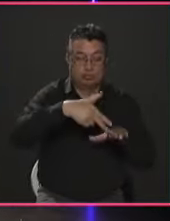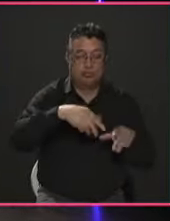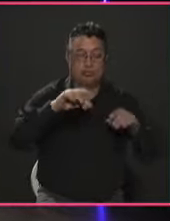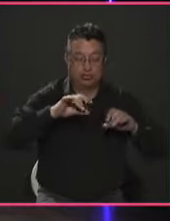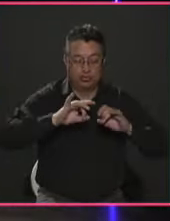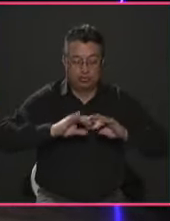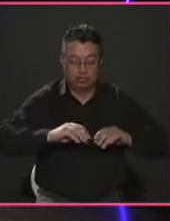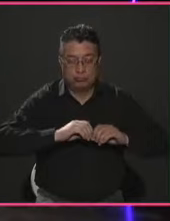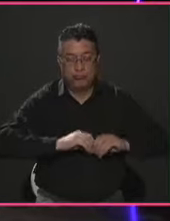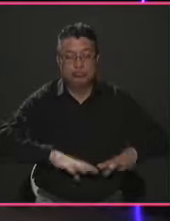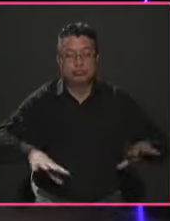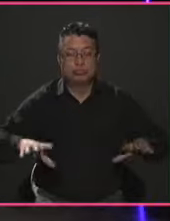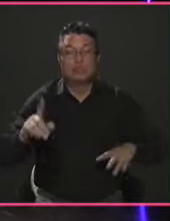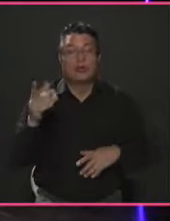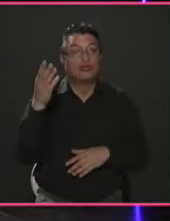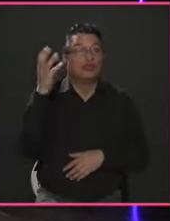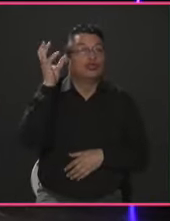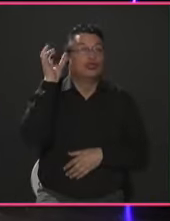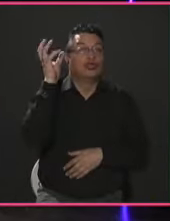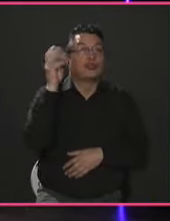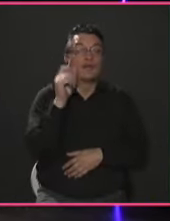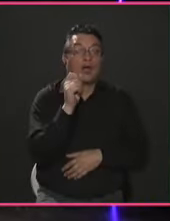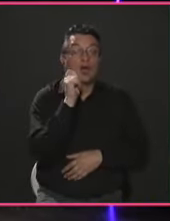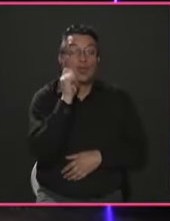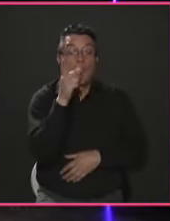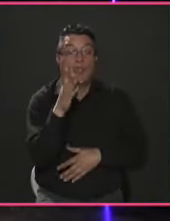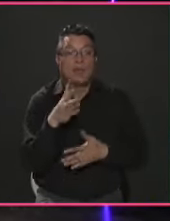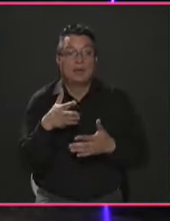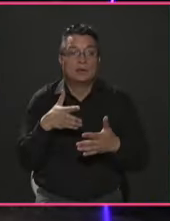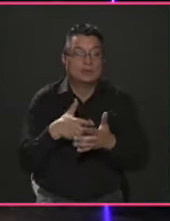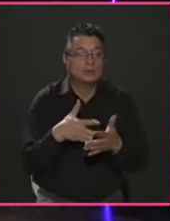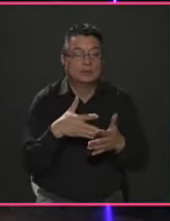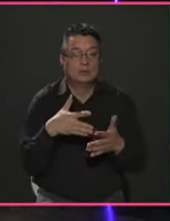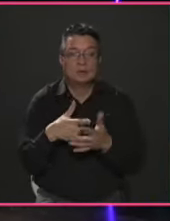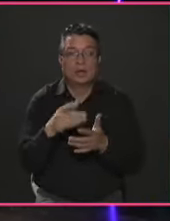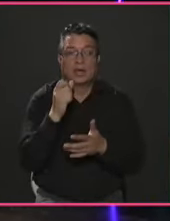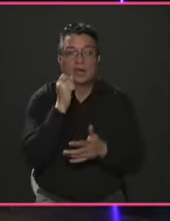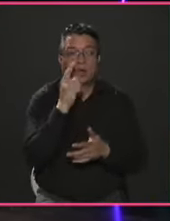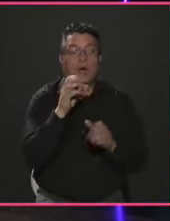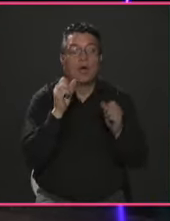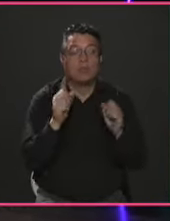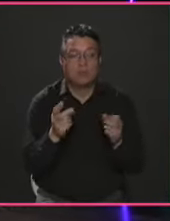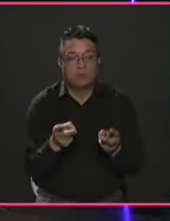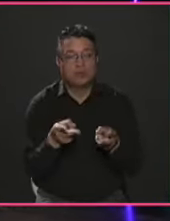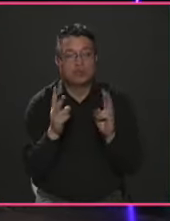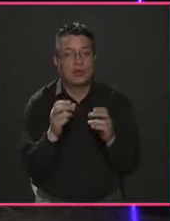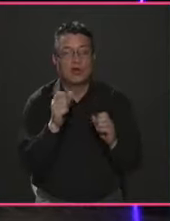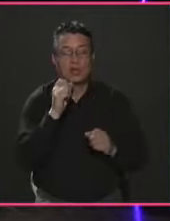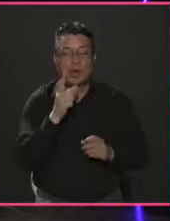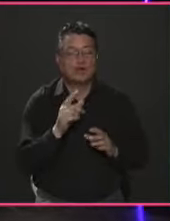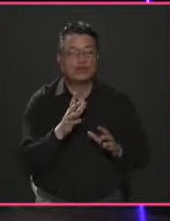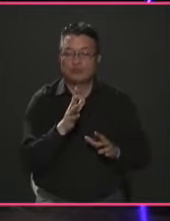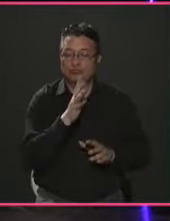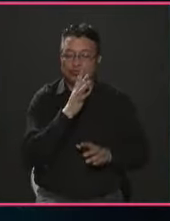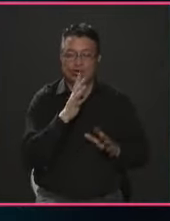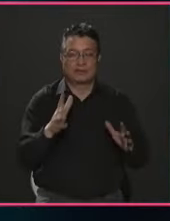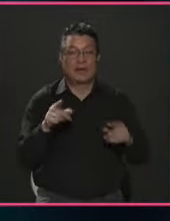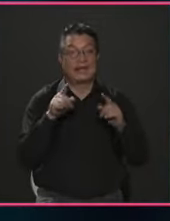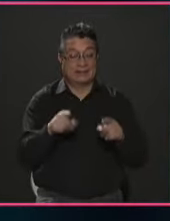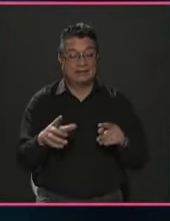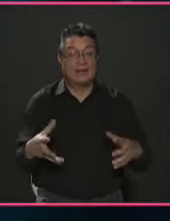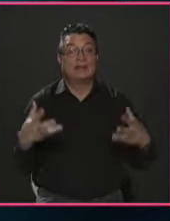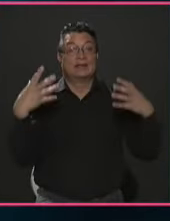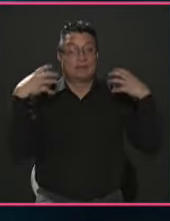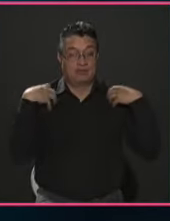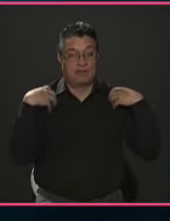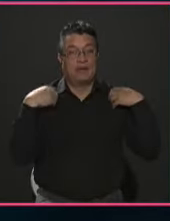produce no sabemos Cuáles son los límites no sabemos Cuáles son las posibilidades Y esa es la responsabilidad de